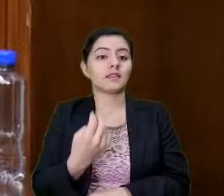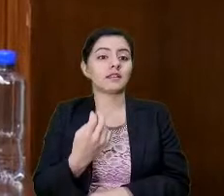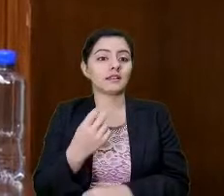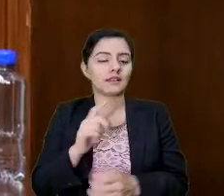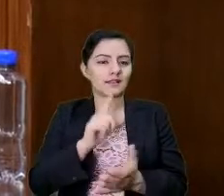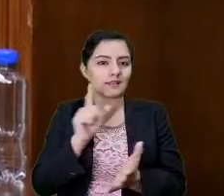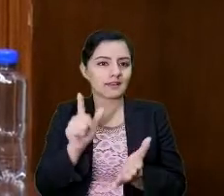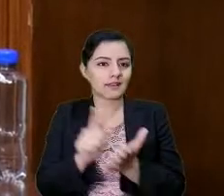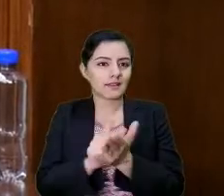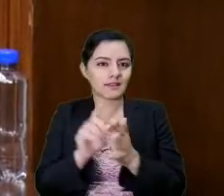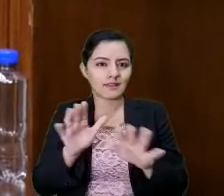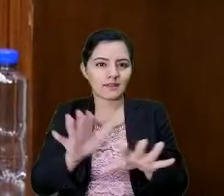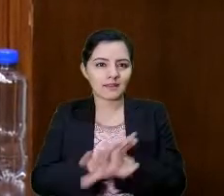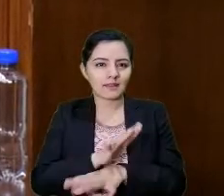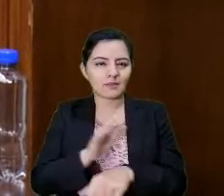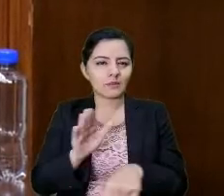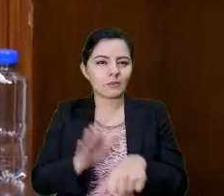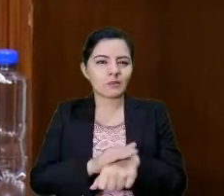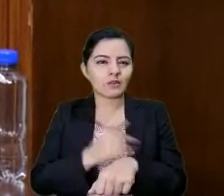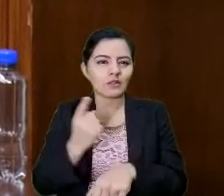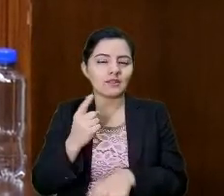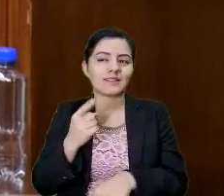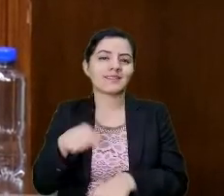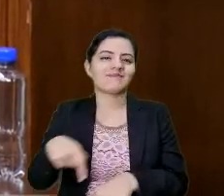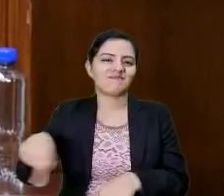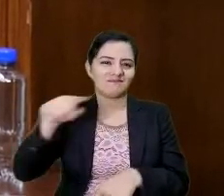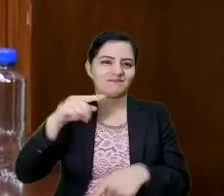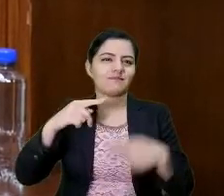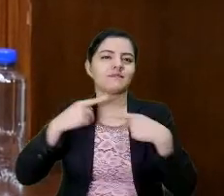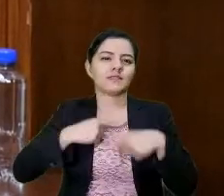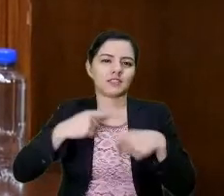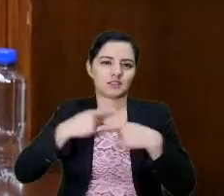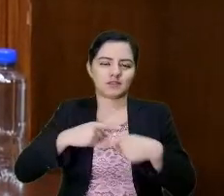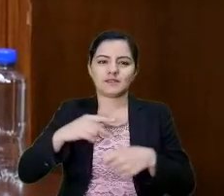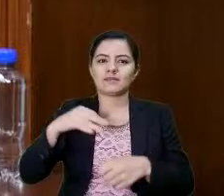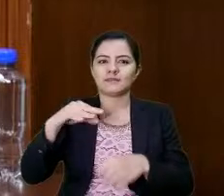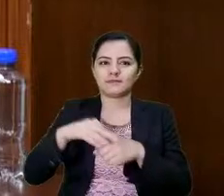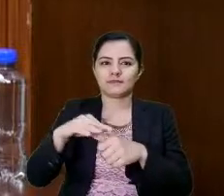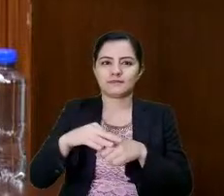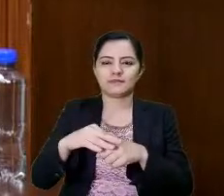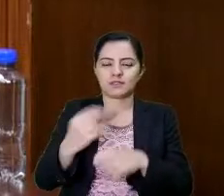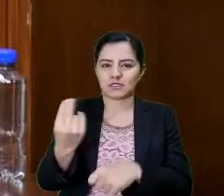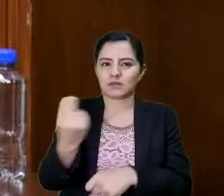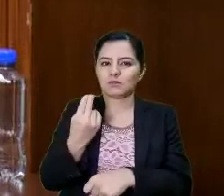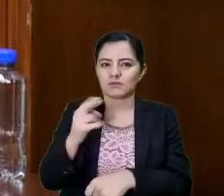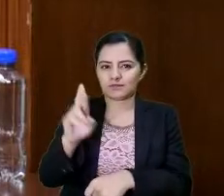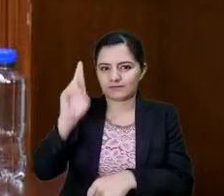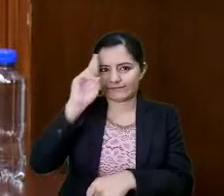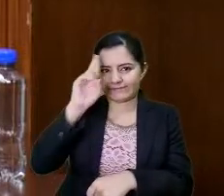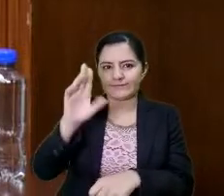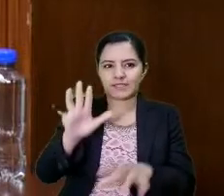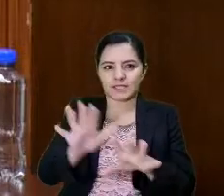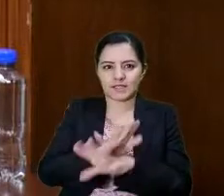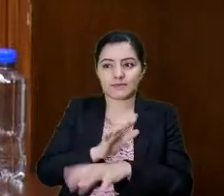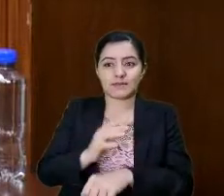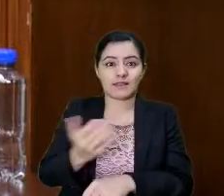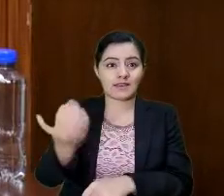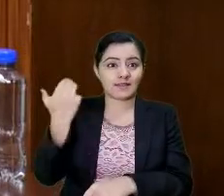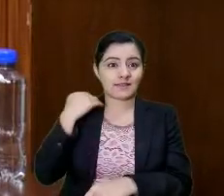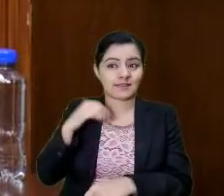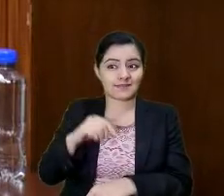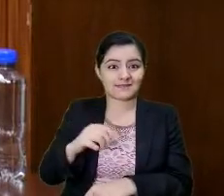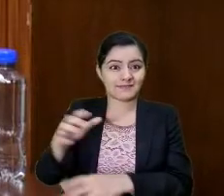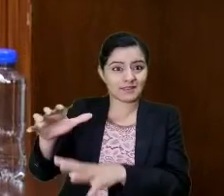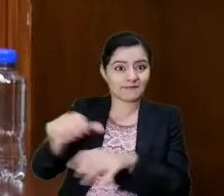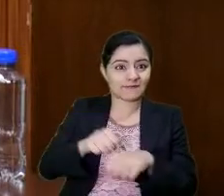la debemos a nuestro pueblo mexiquense. Tenemos que regresarles lo que les hemos arrebatado, lo